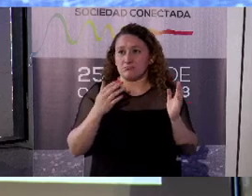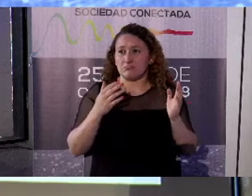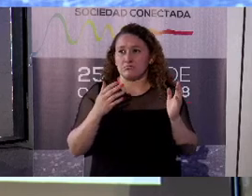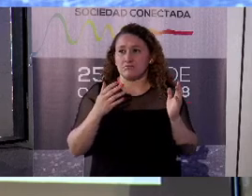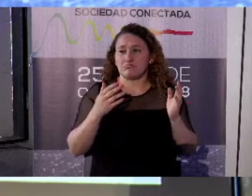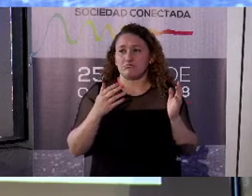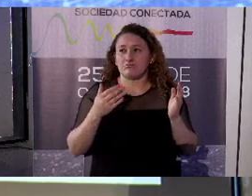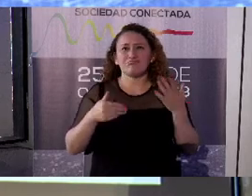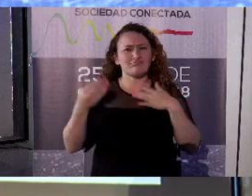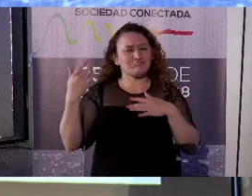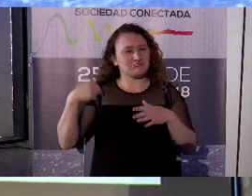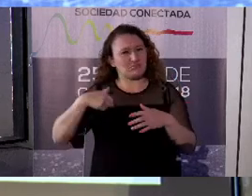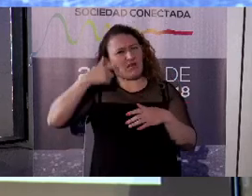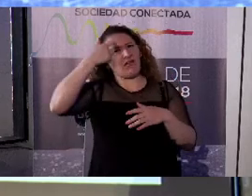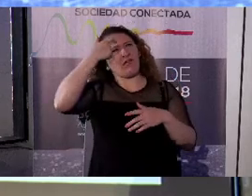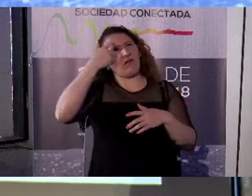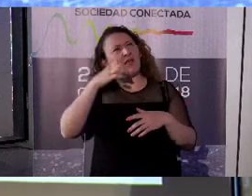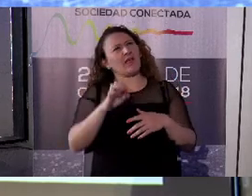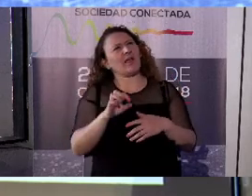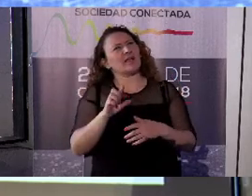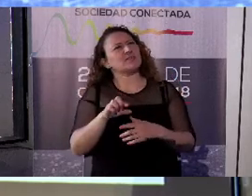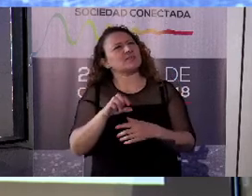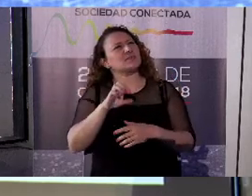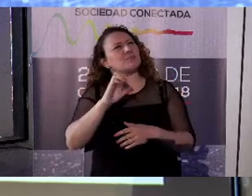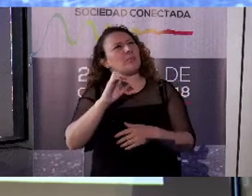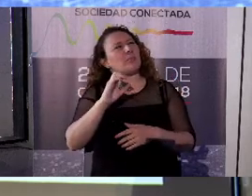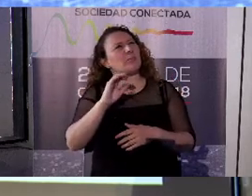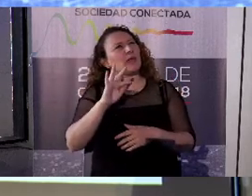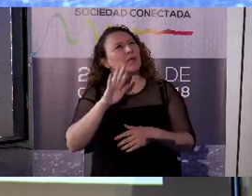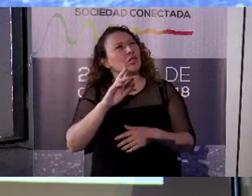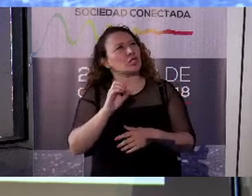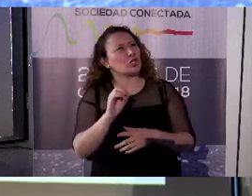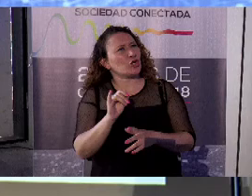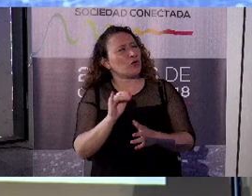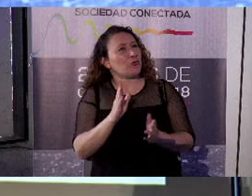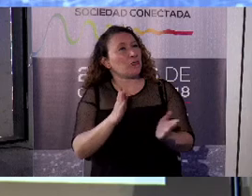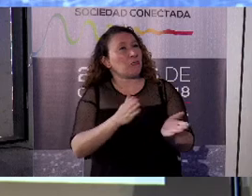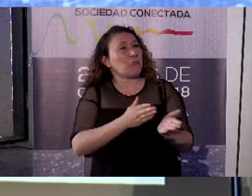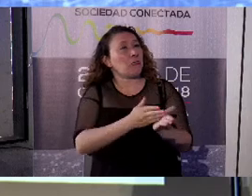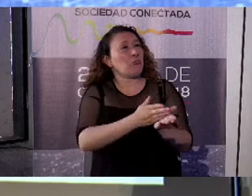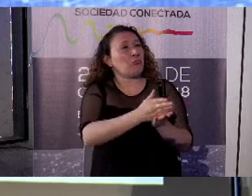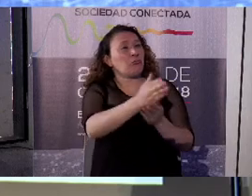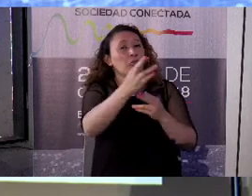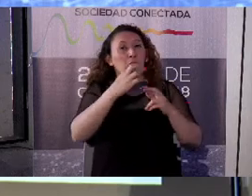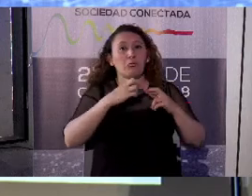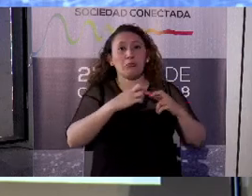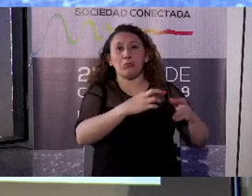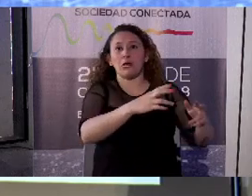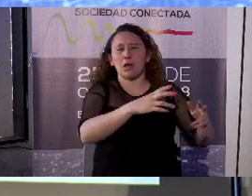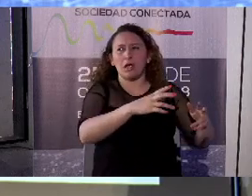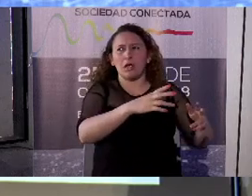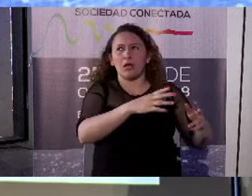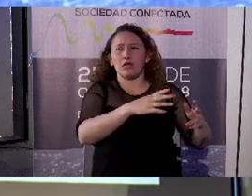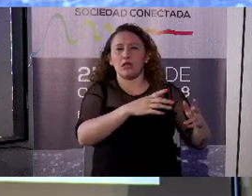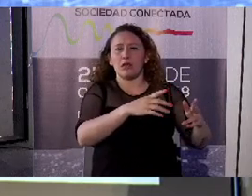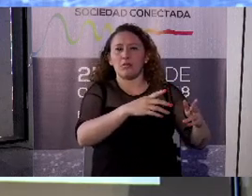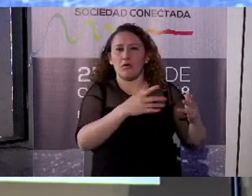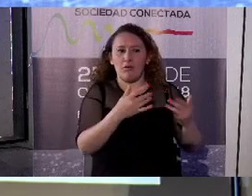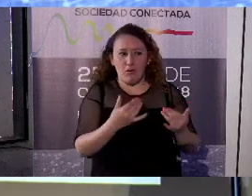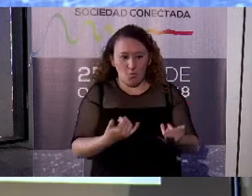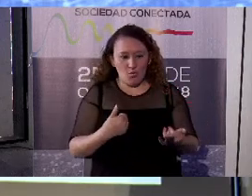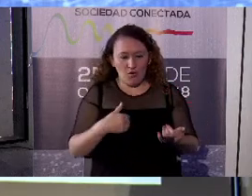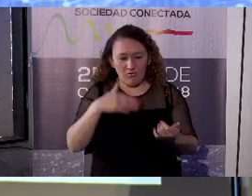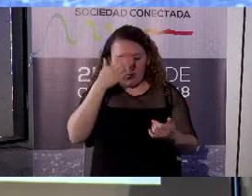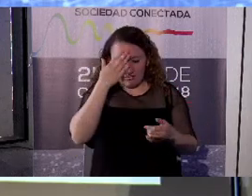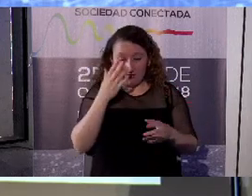Pues pensábamos que el espectro era como algo infinito Entonces no se le dio mucha mucha importancia pero hoy por hoy sabemos que no solo